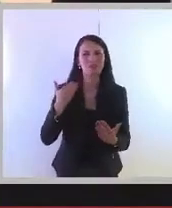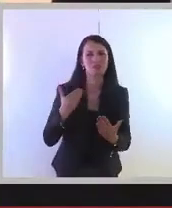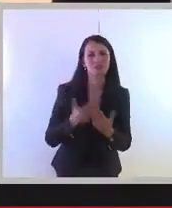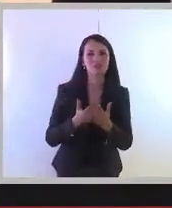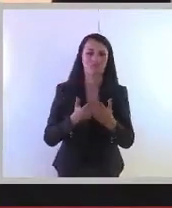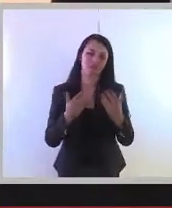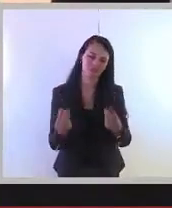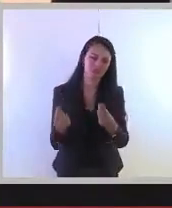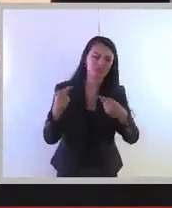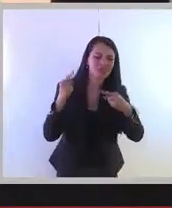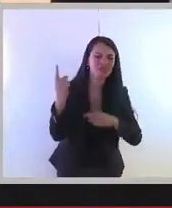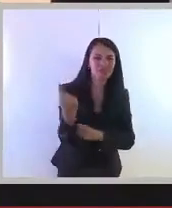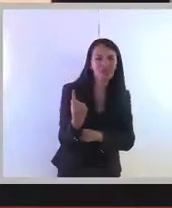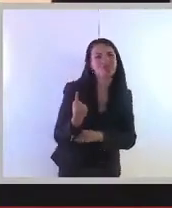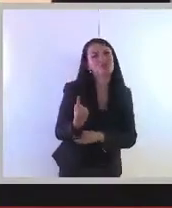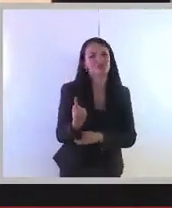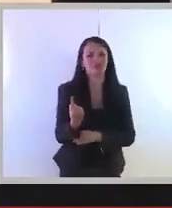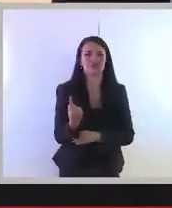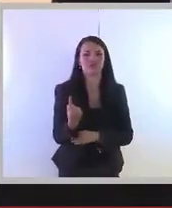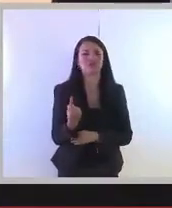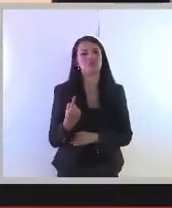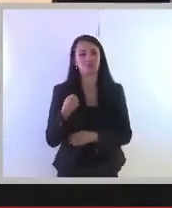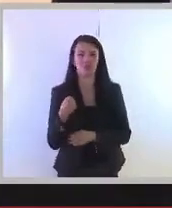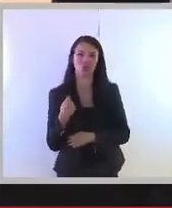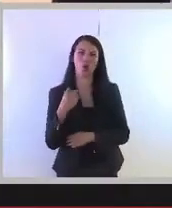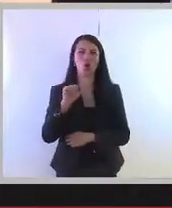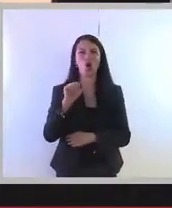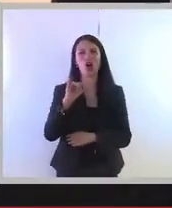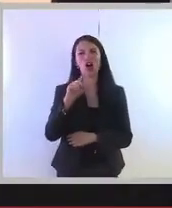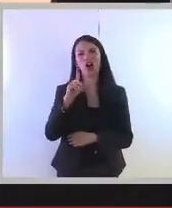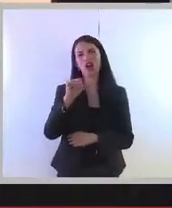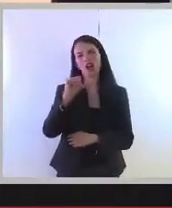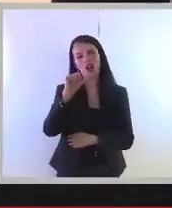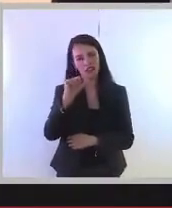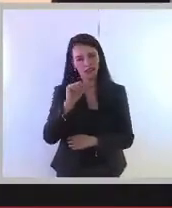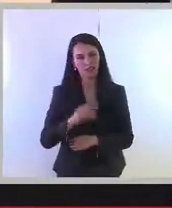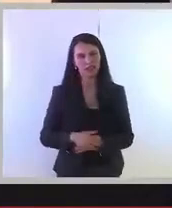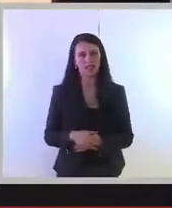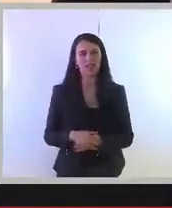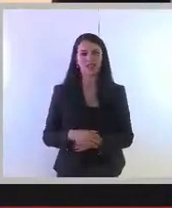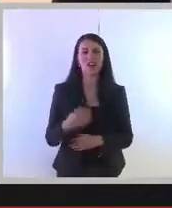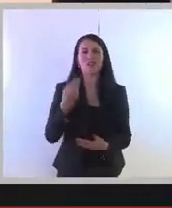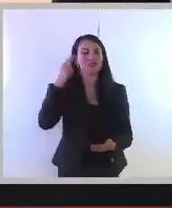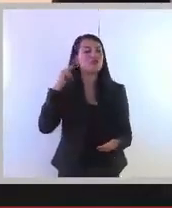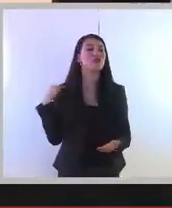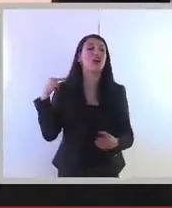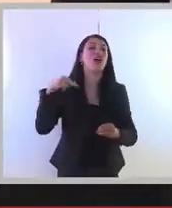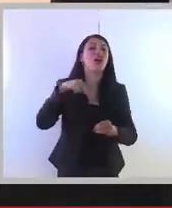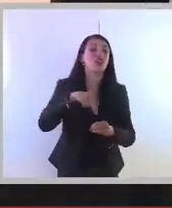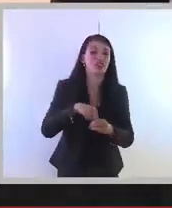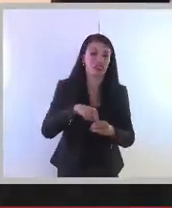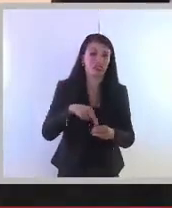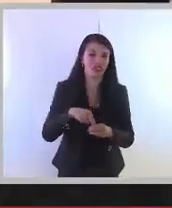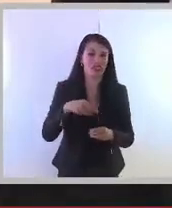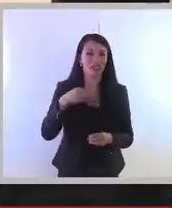Gracias por estar aquí. Soy Aida Quilcué, indígena Nasa del Departamento del